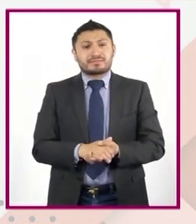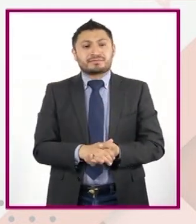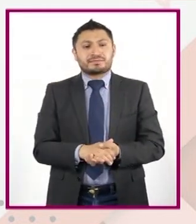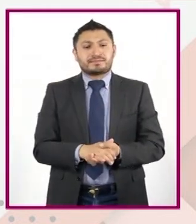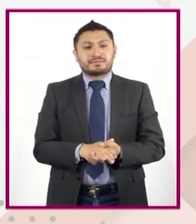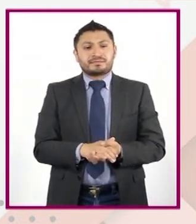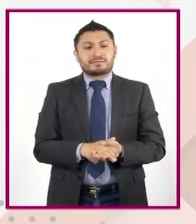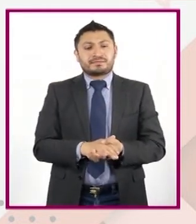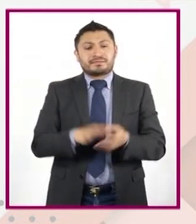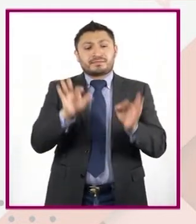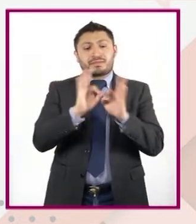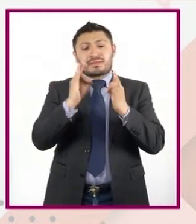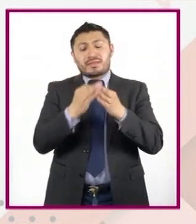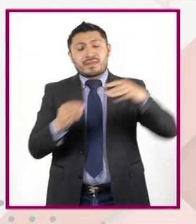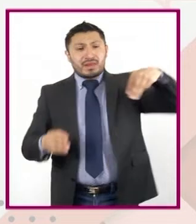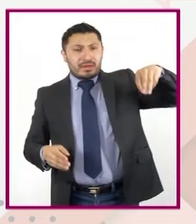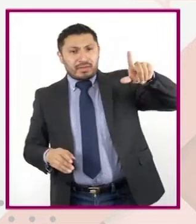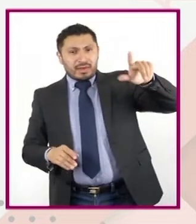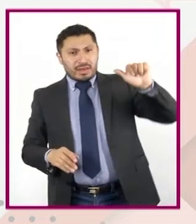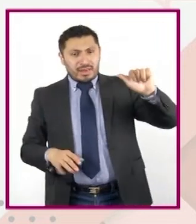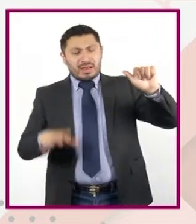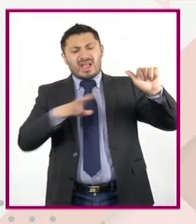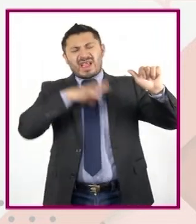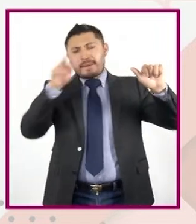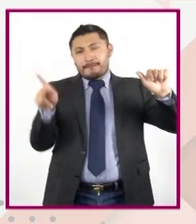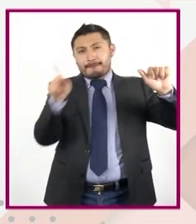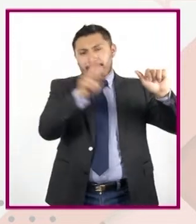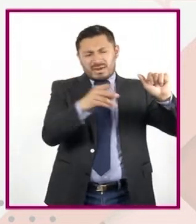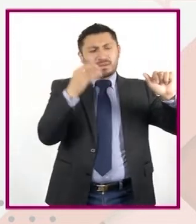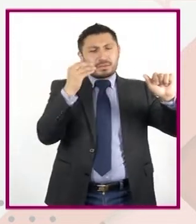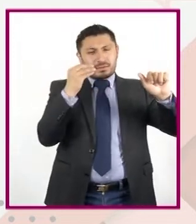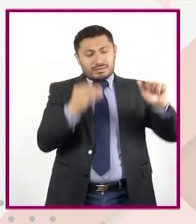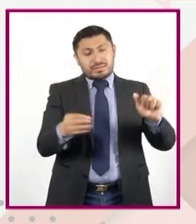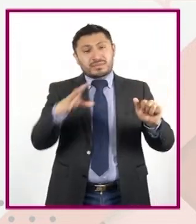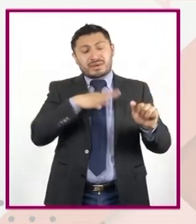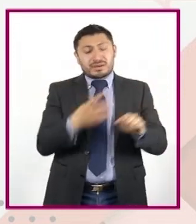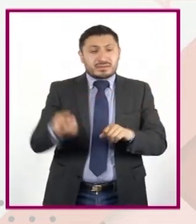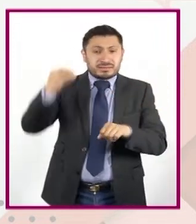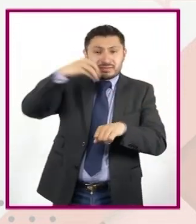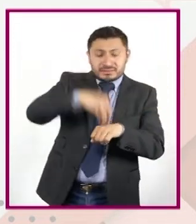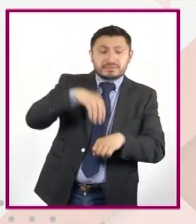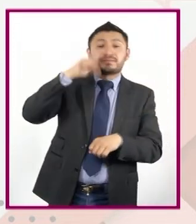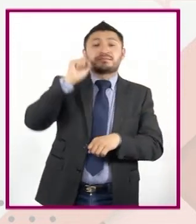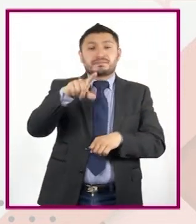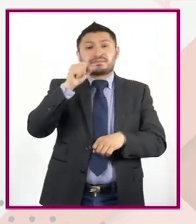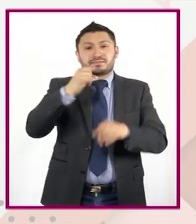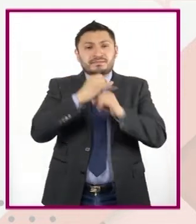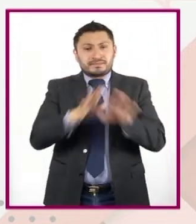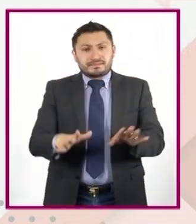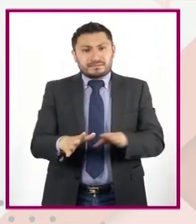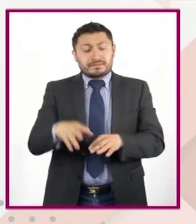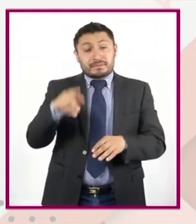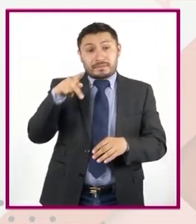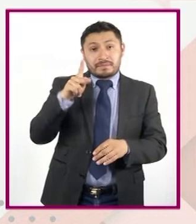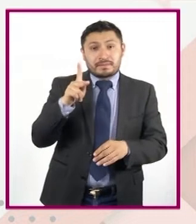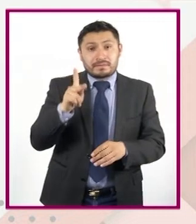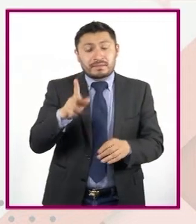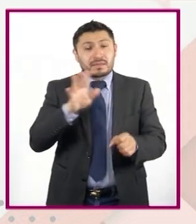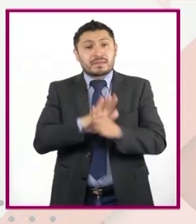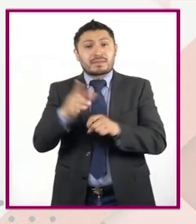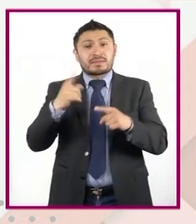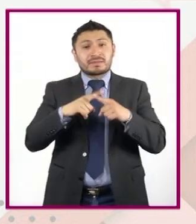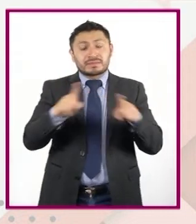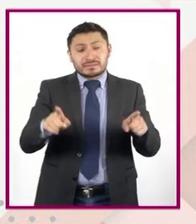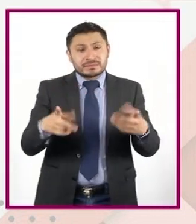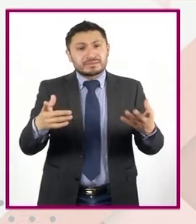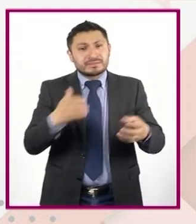modelo MLA es muy parecido, ya que se incluyen los mismos datos, salvo que la diferencia es